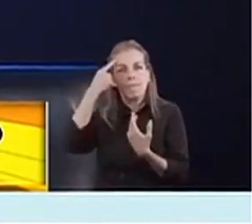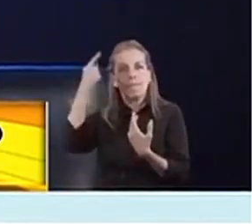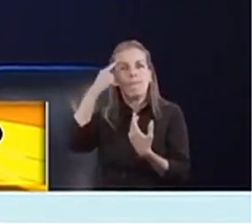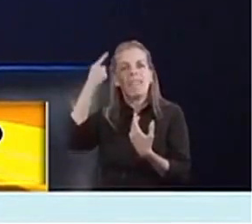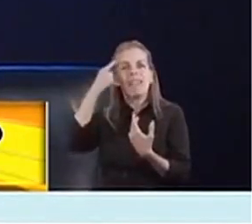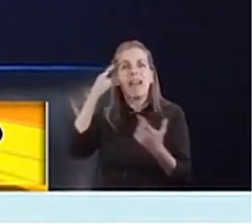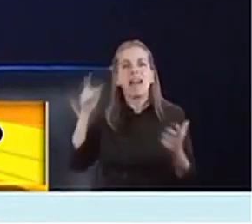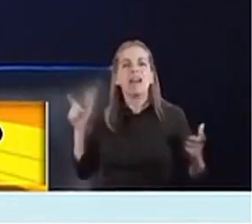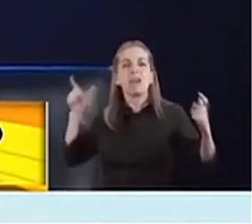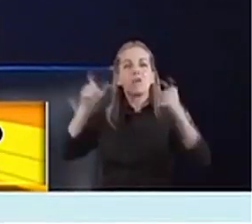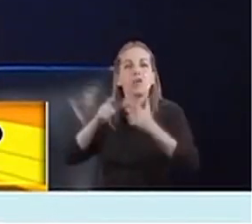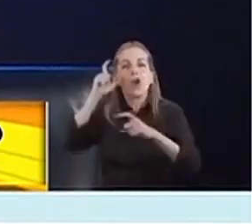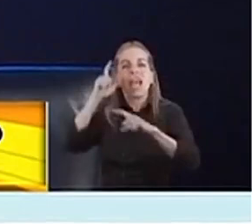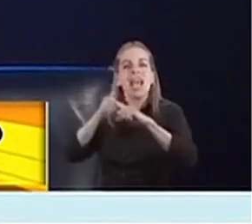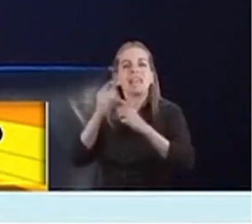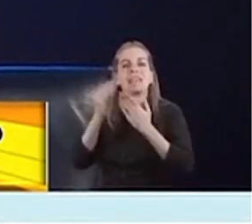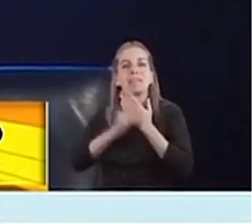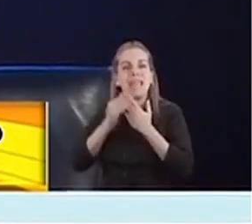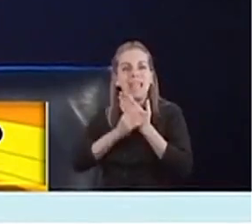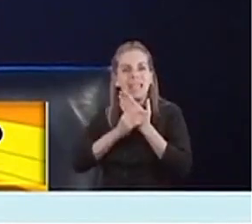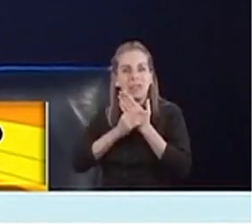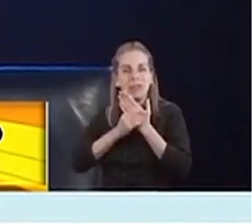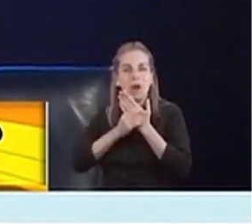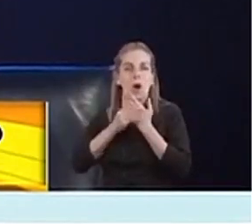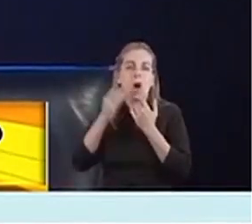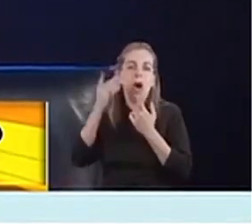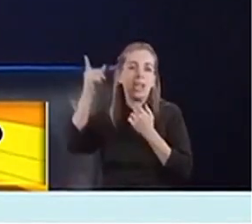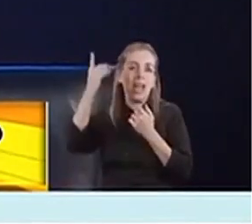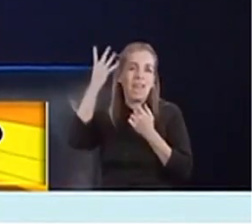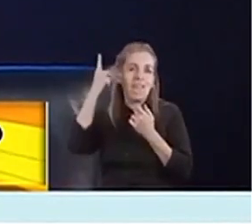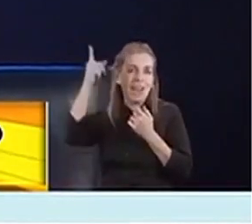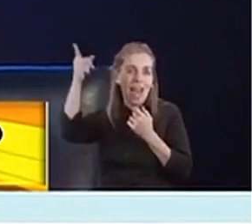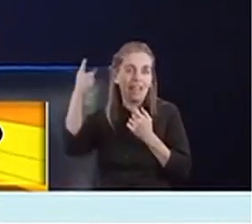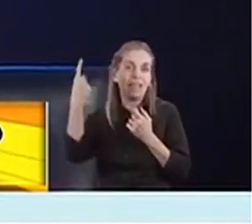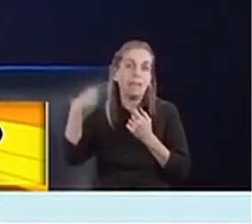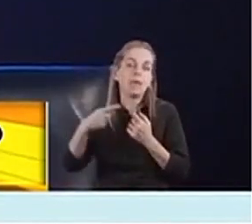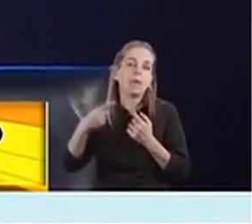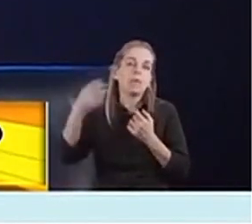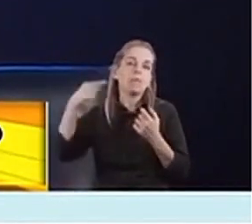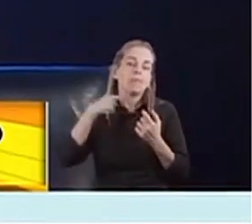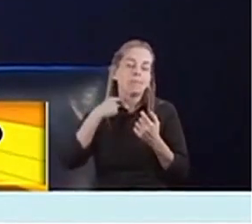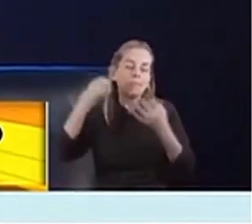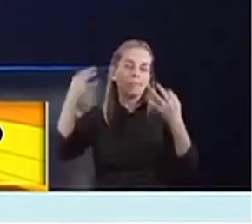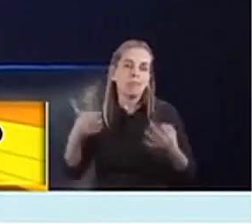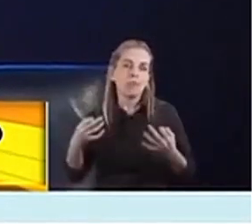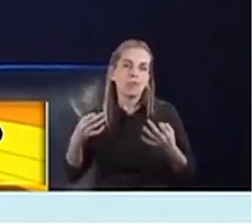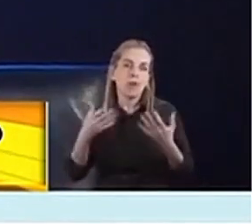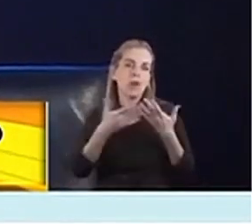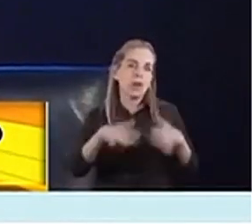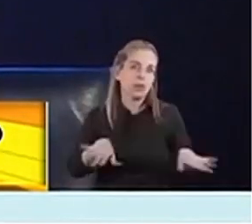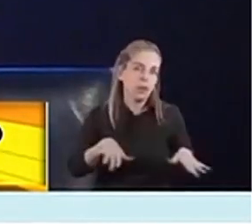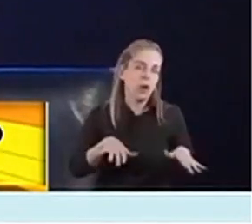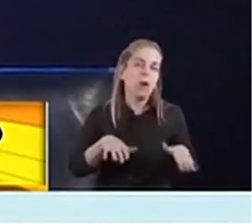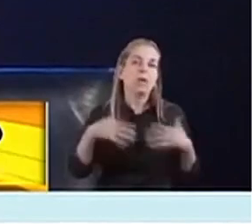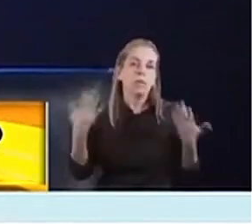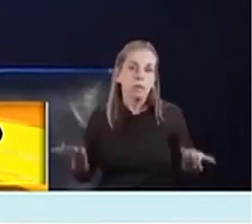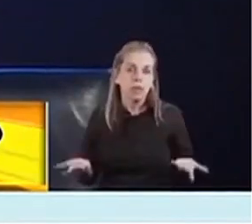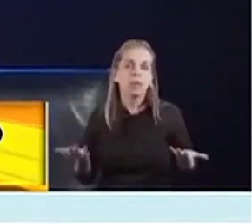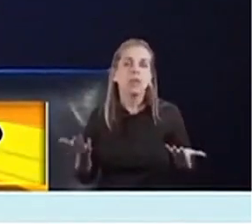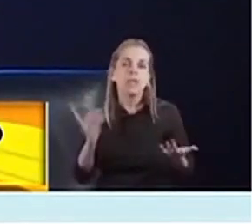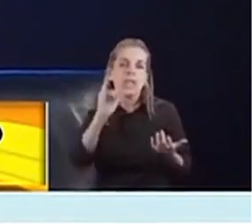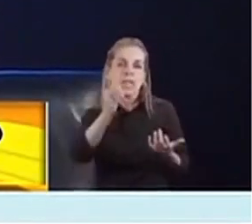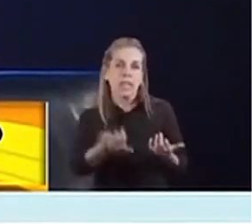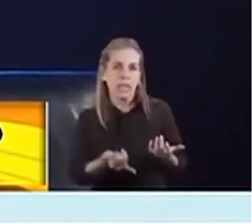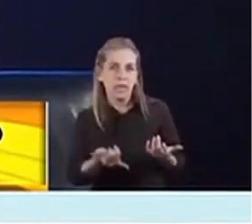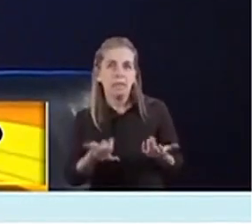pero no se había reflejado en la vida cotidiana que es lo que nos interesa a todos si el trabajador común al